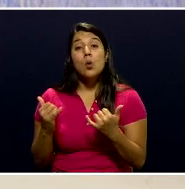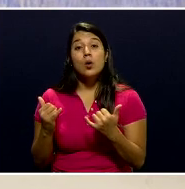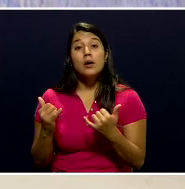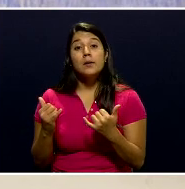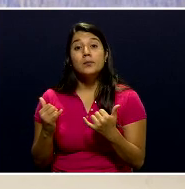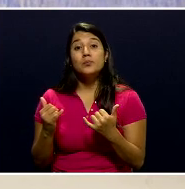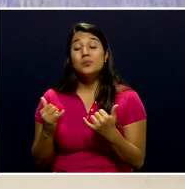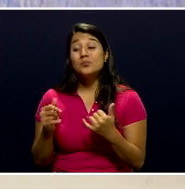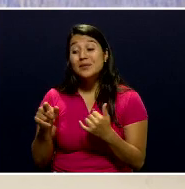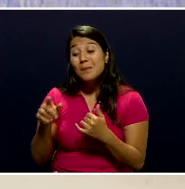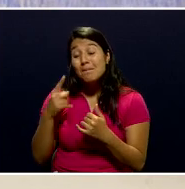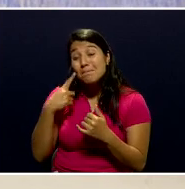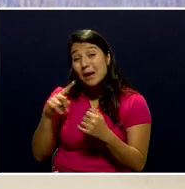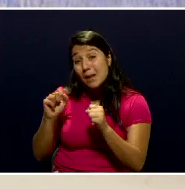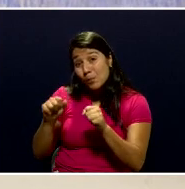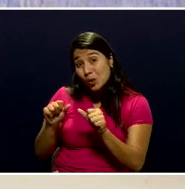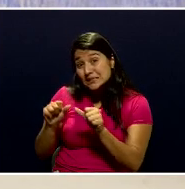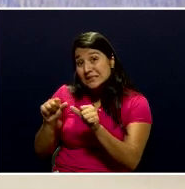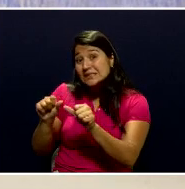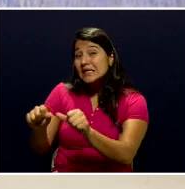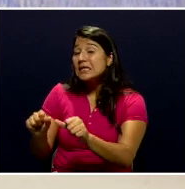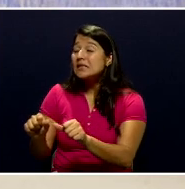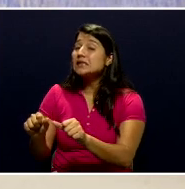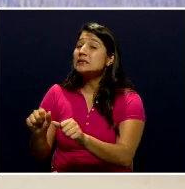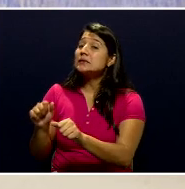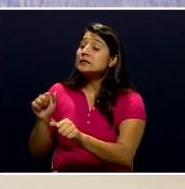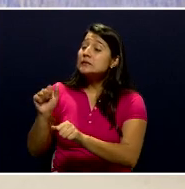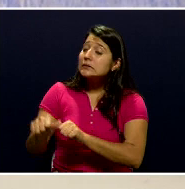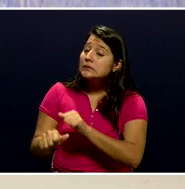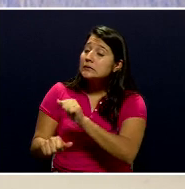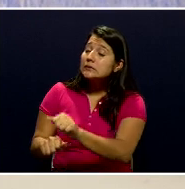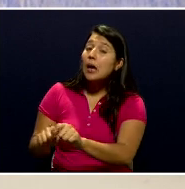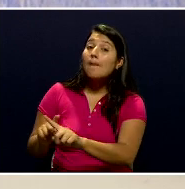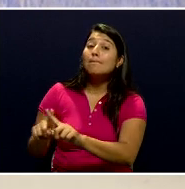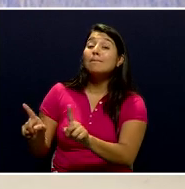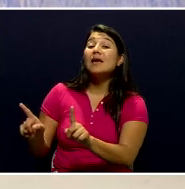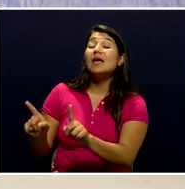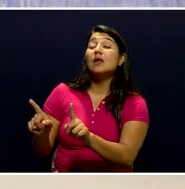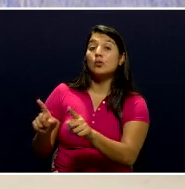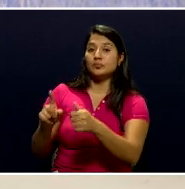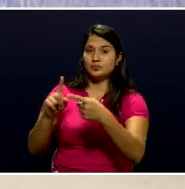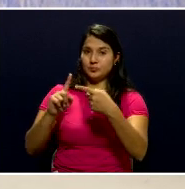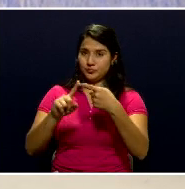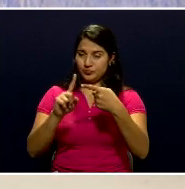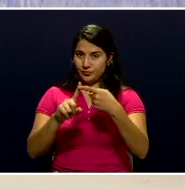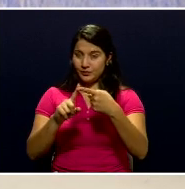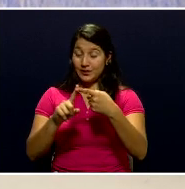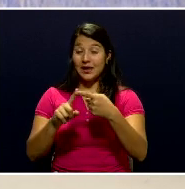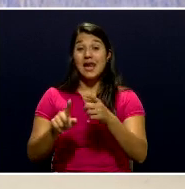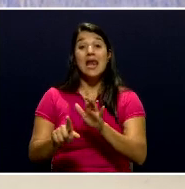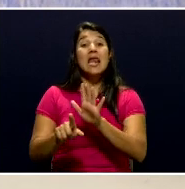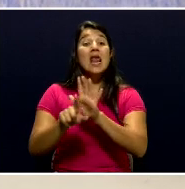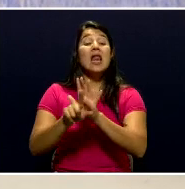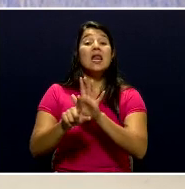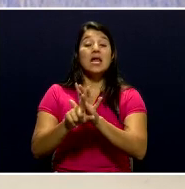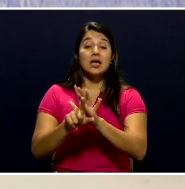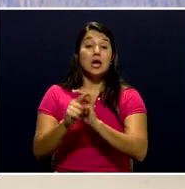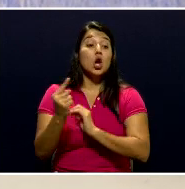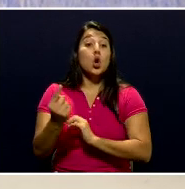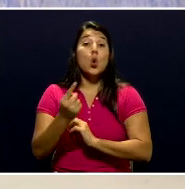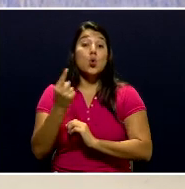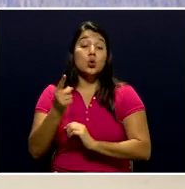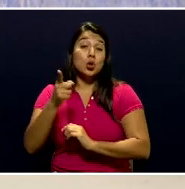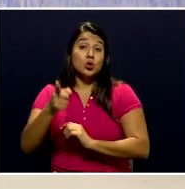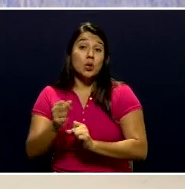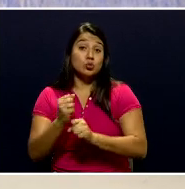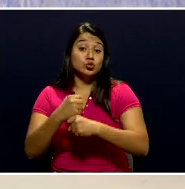con dos aspectos. Un primer aspecto que es que normativamente lo único que tenemos que hacer para desarrollar